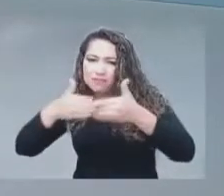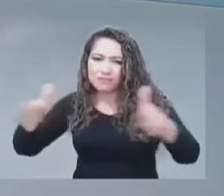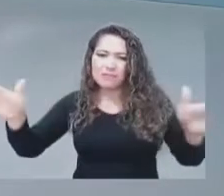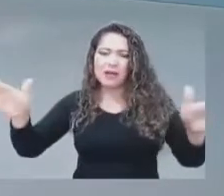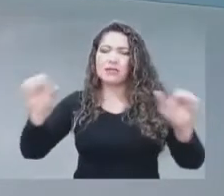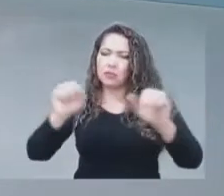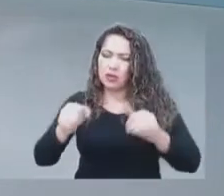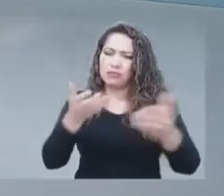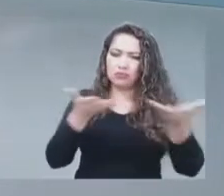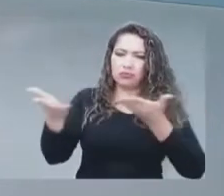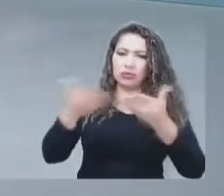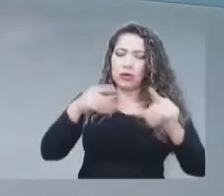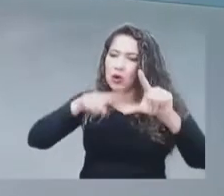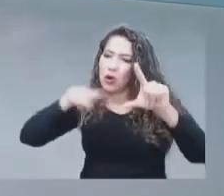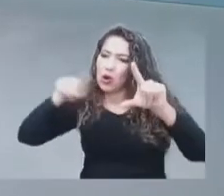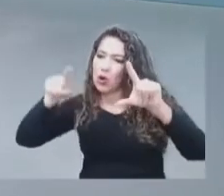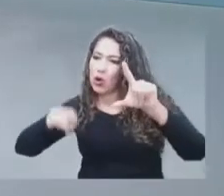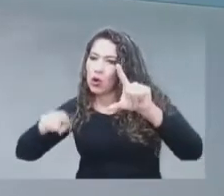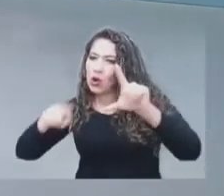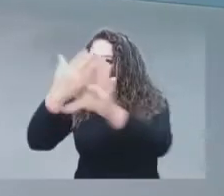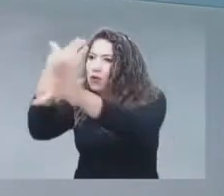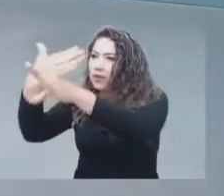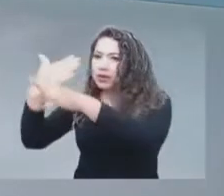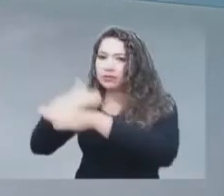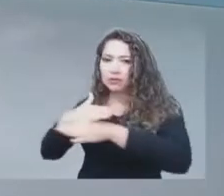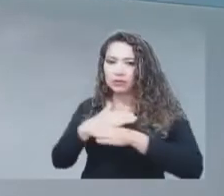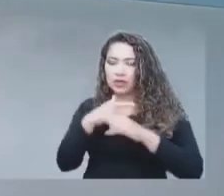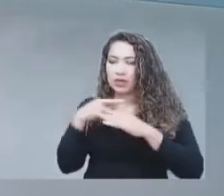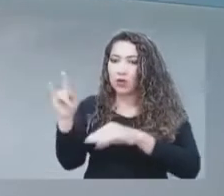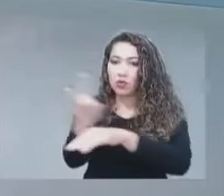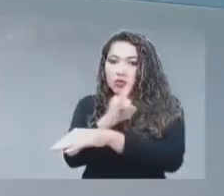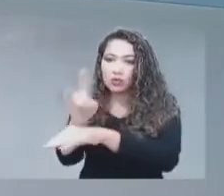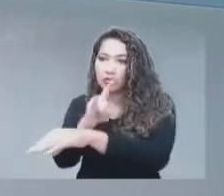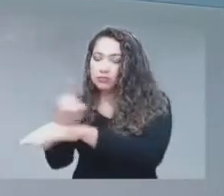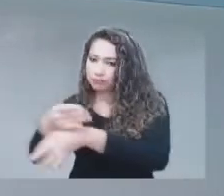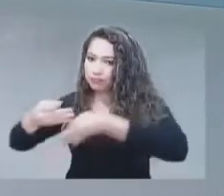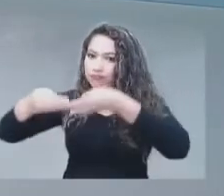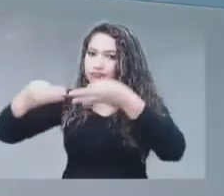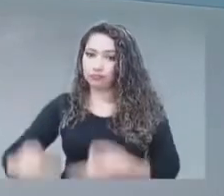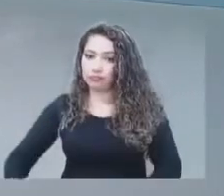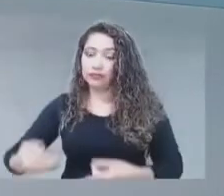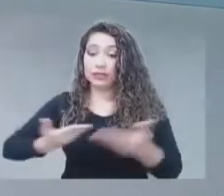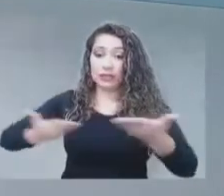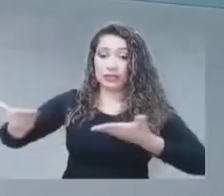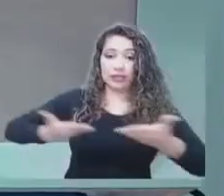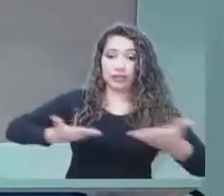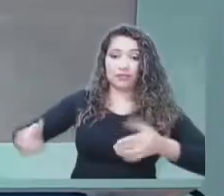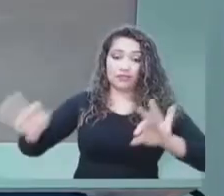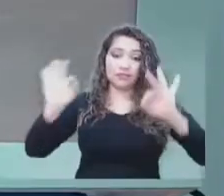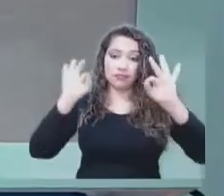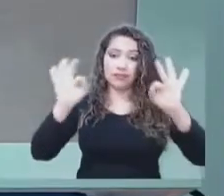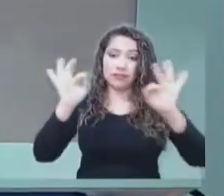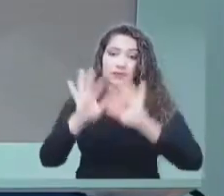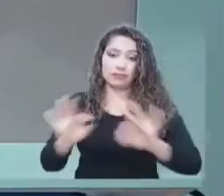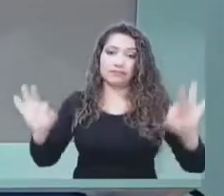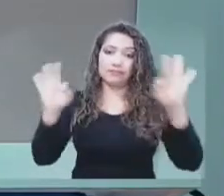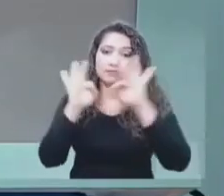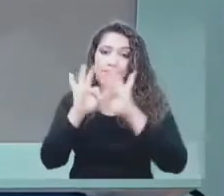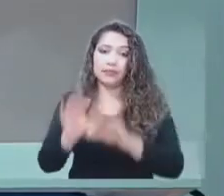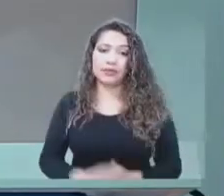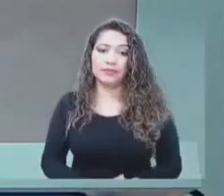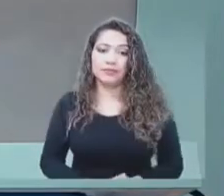it's not necessary that these frequencies have to be used by one group, but the frequency has to guarantee is the services. We need